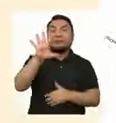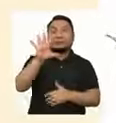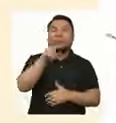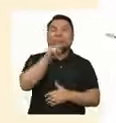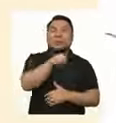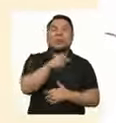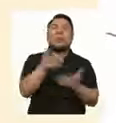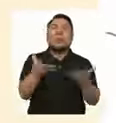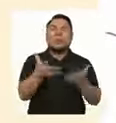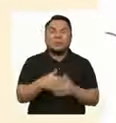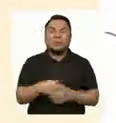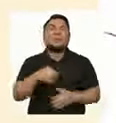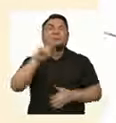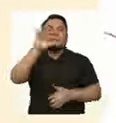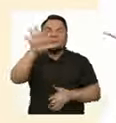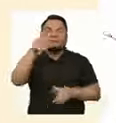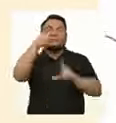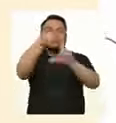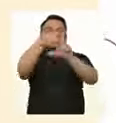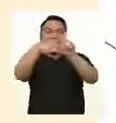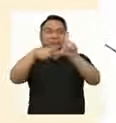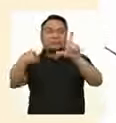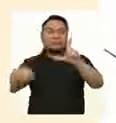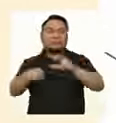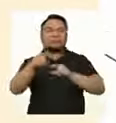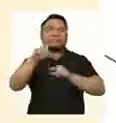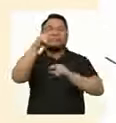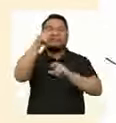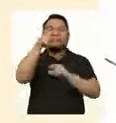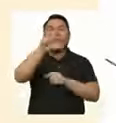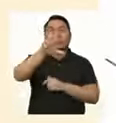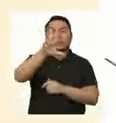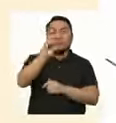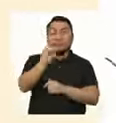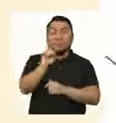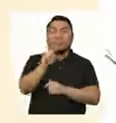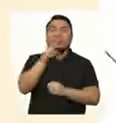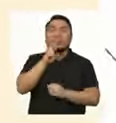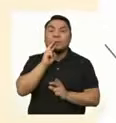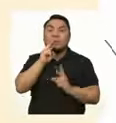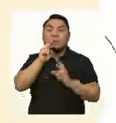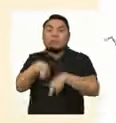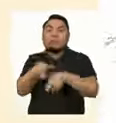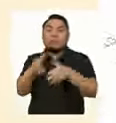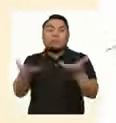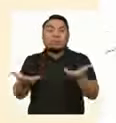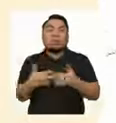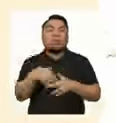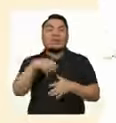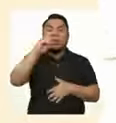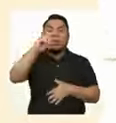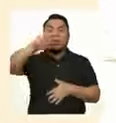relativa es 5 entre 30, teniendo como resultado